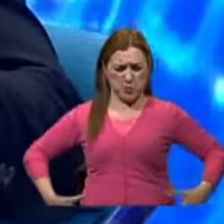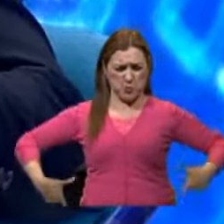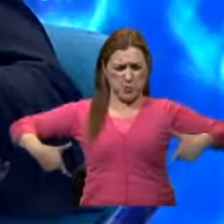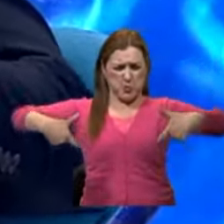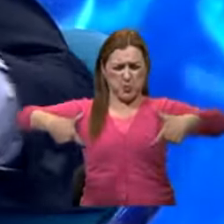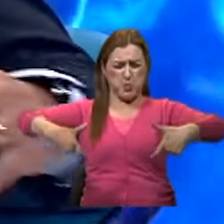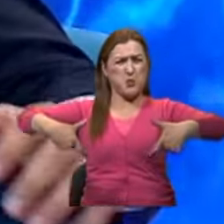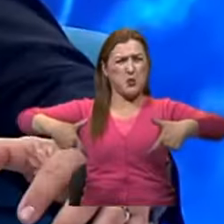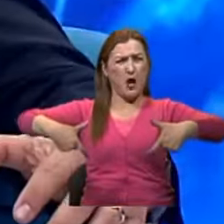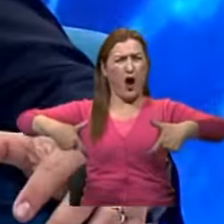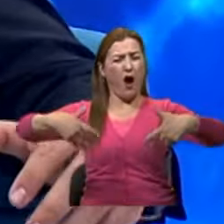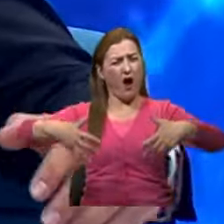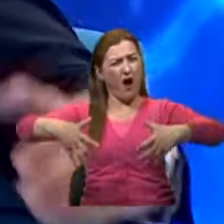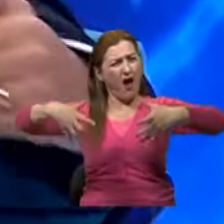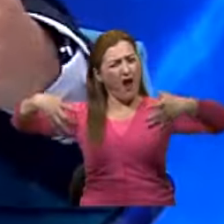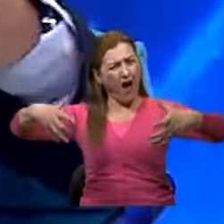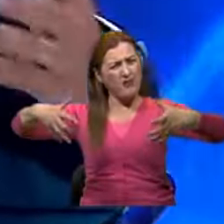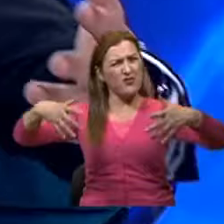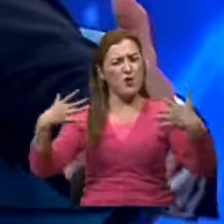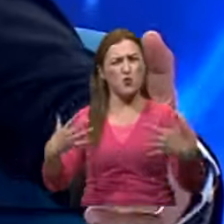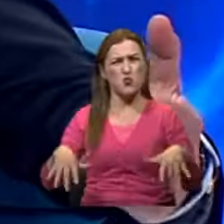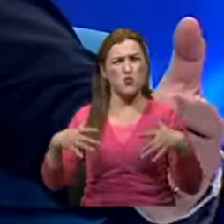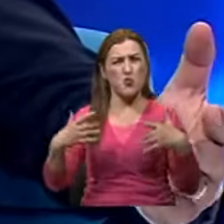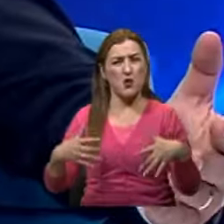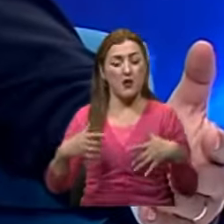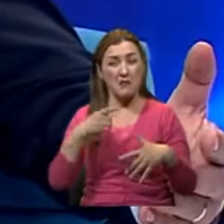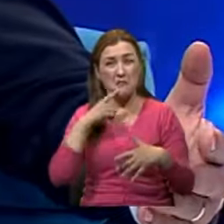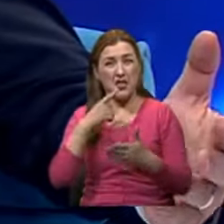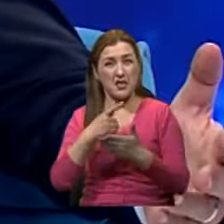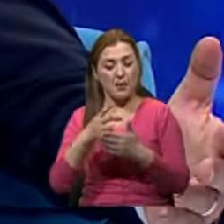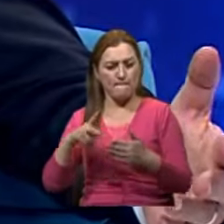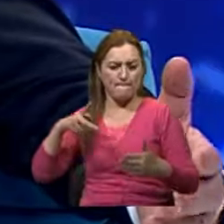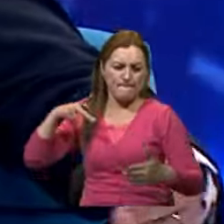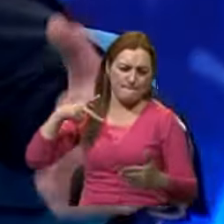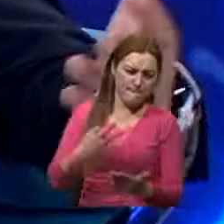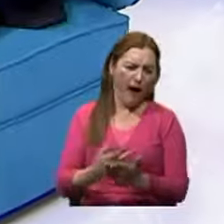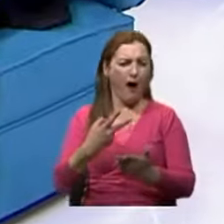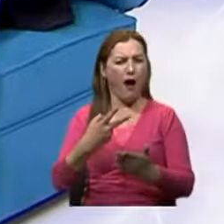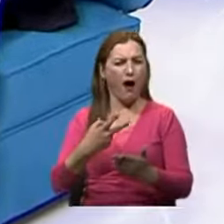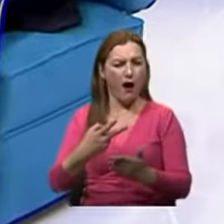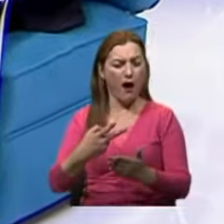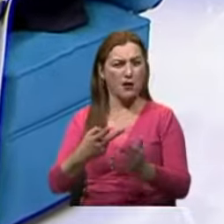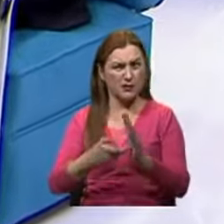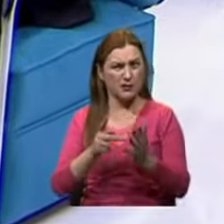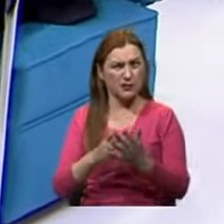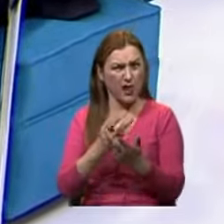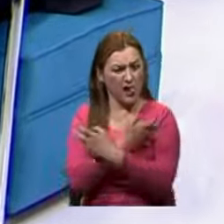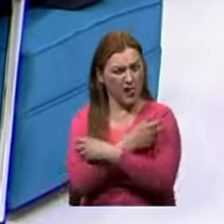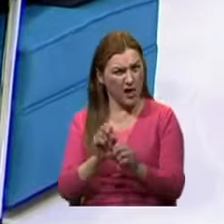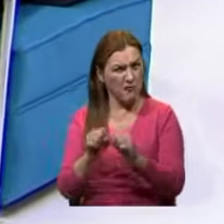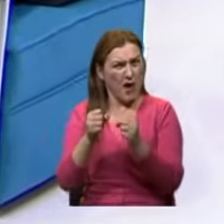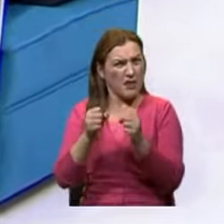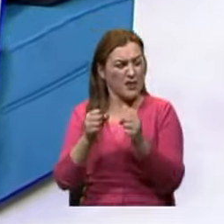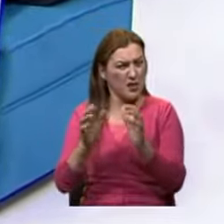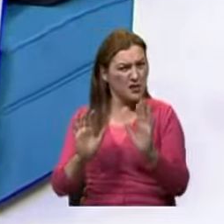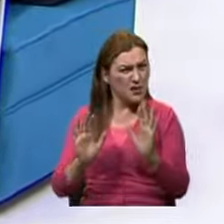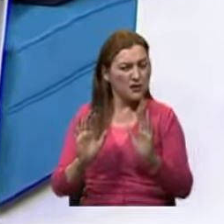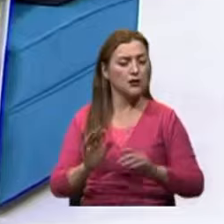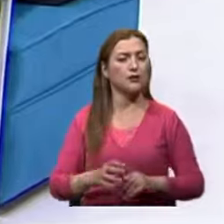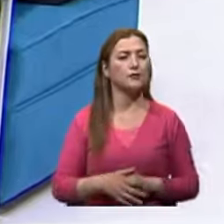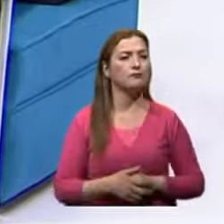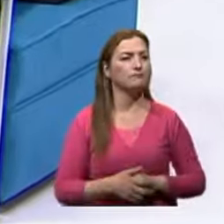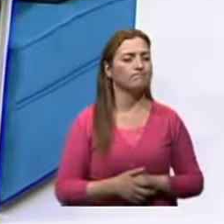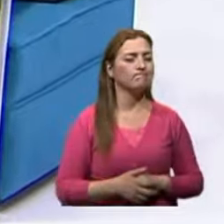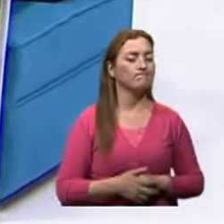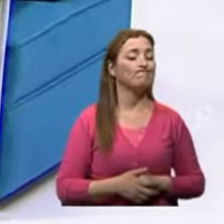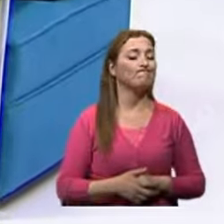la cadera también. ¿Tengo que caerme realmente duro para fracturarme cualquier parte de la cadera? Claro, es